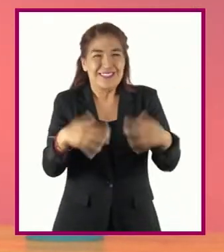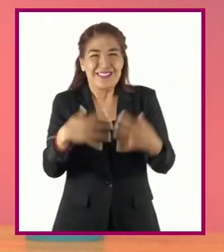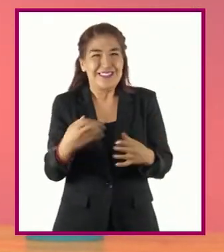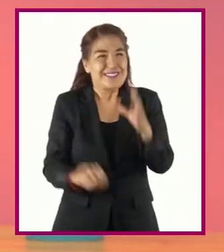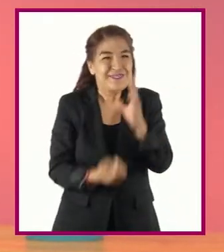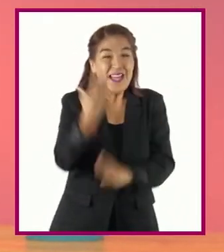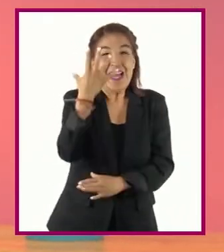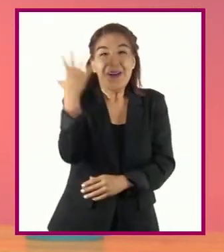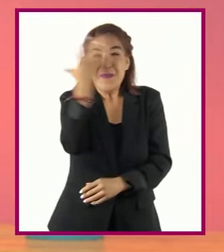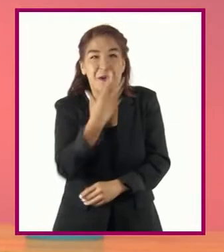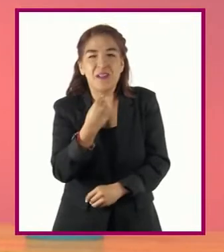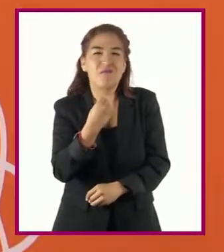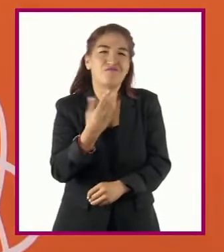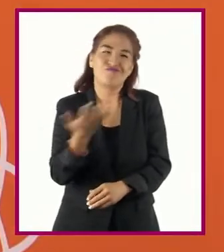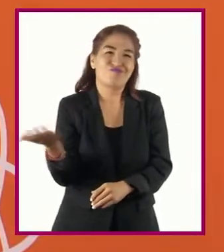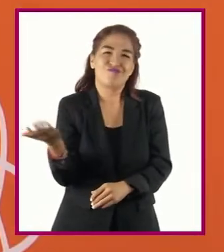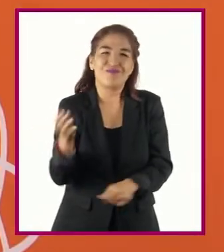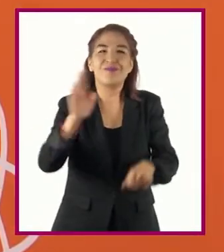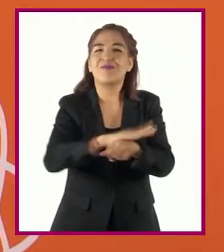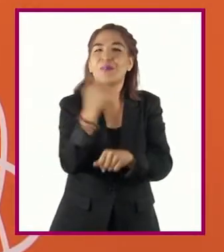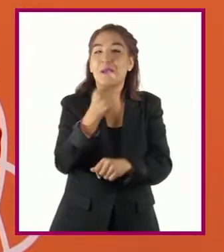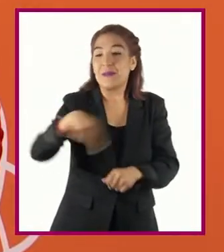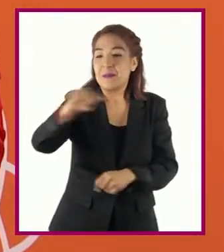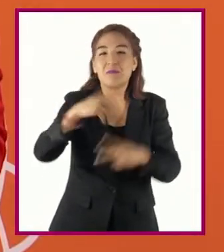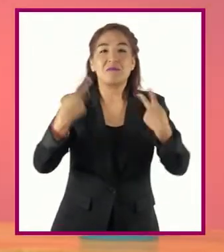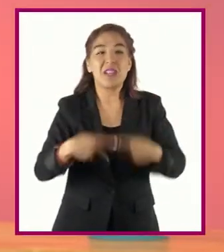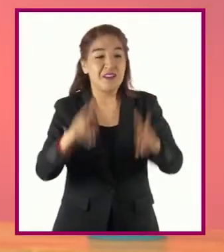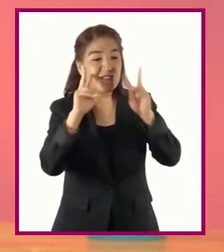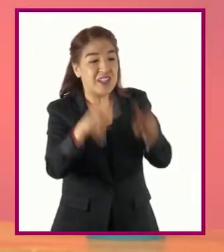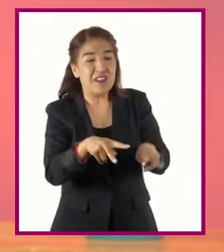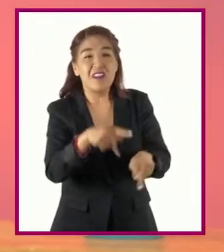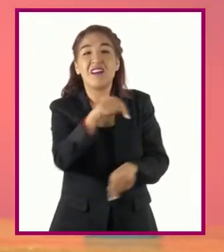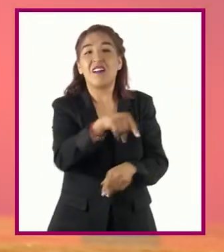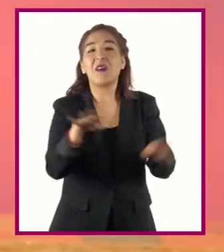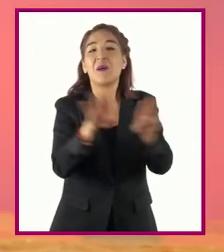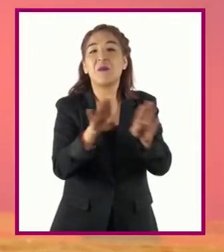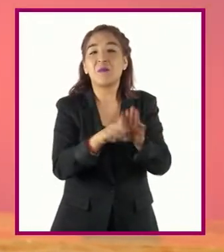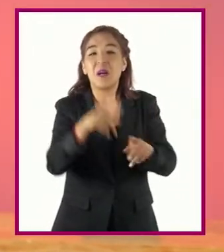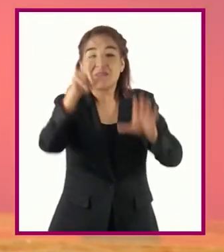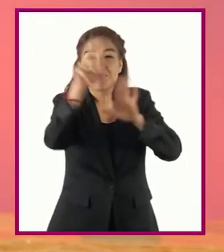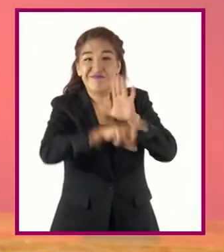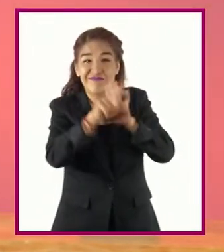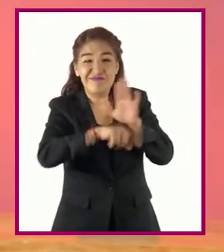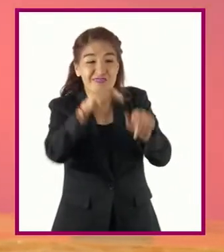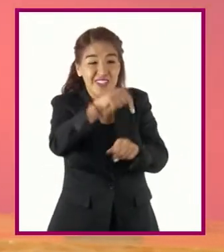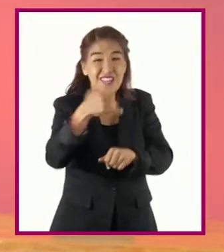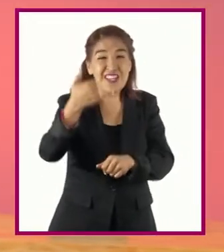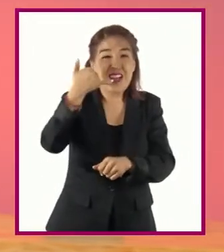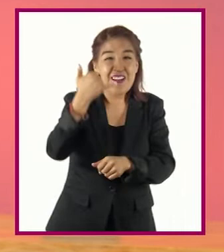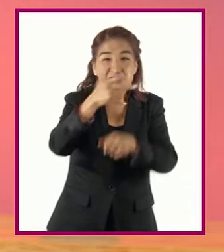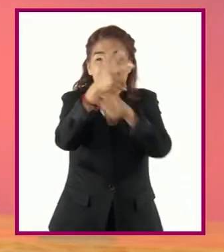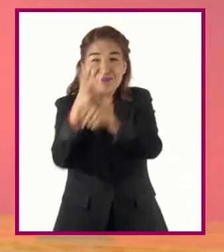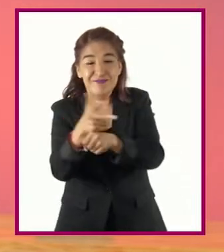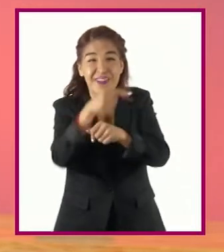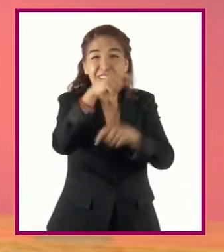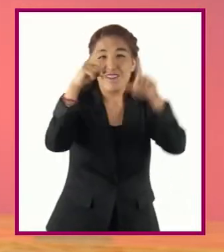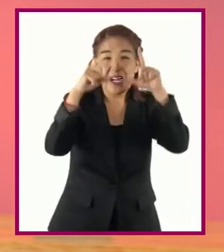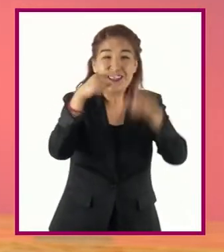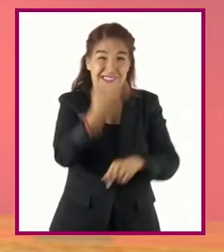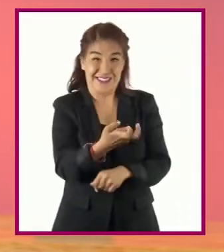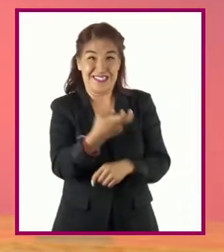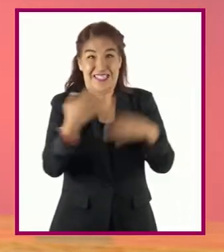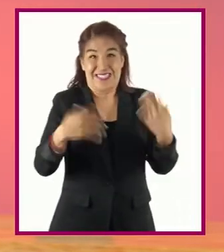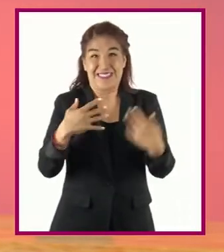ni gratificante, porque las personas ven todo a través de la lente de su teléfono y eso ya no